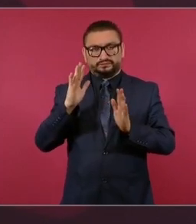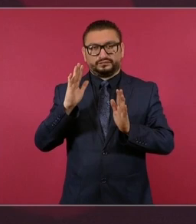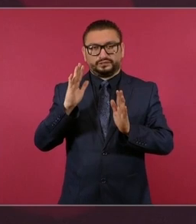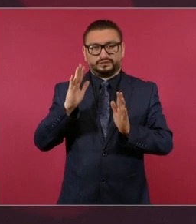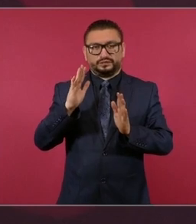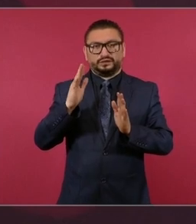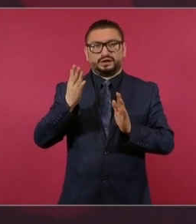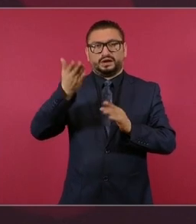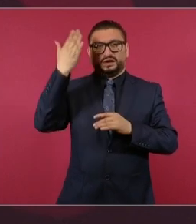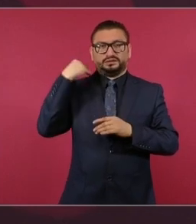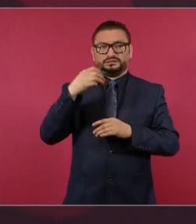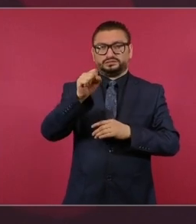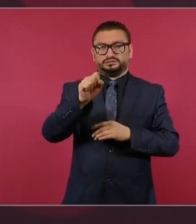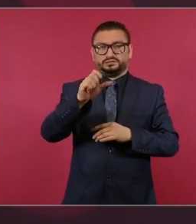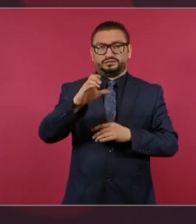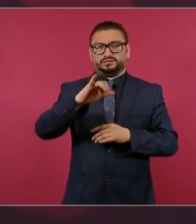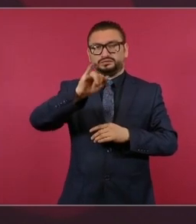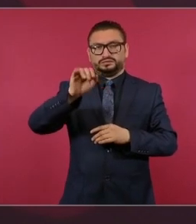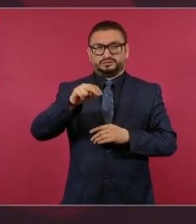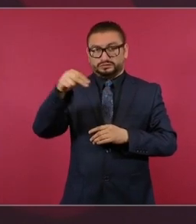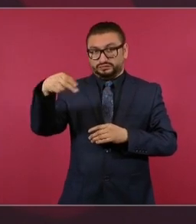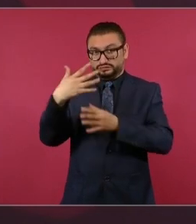en la Suprema Corte de Justicia,